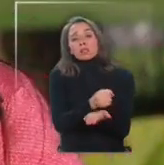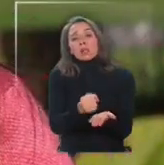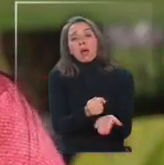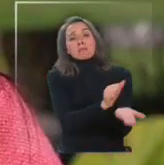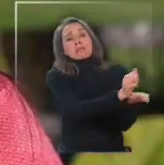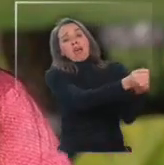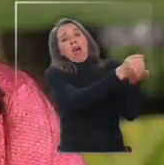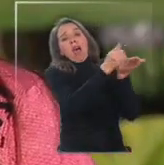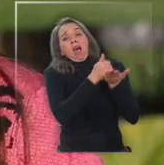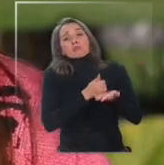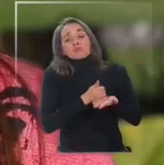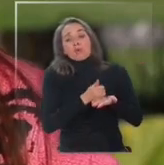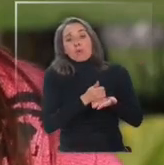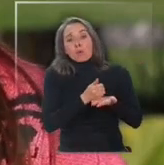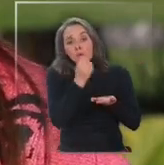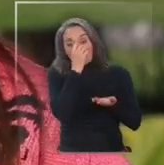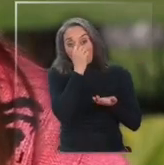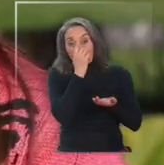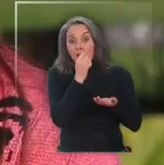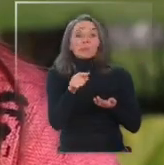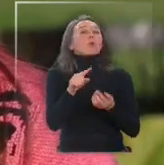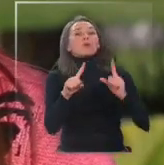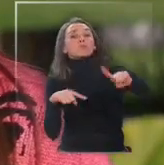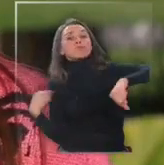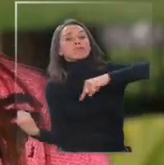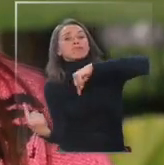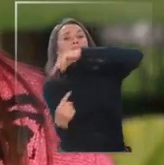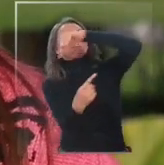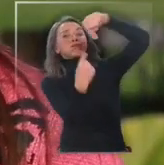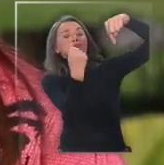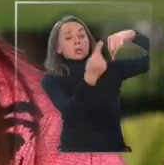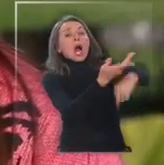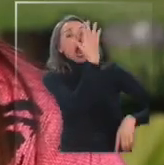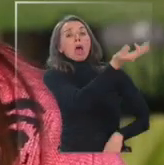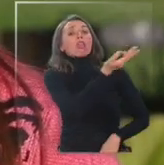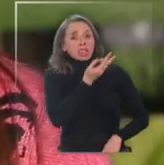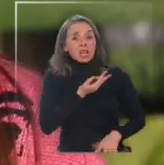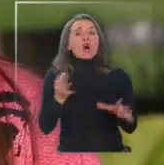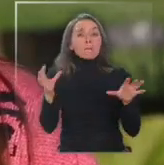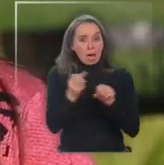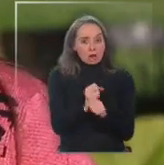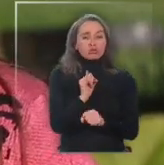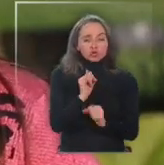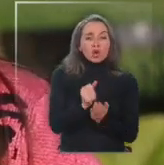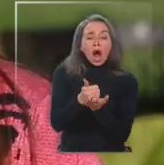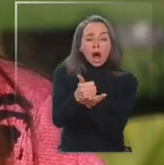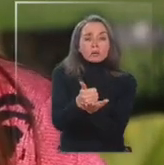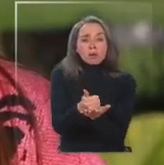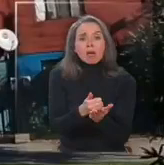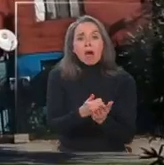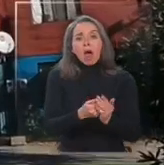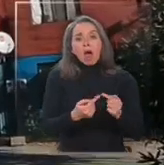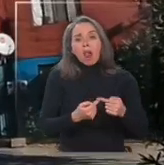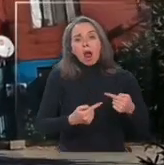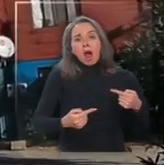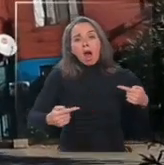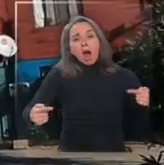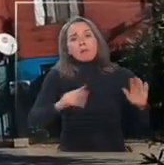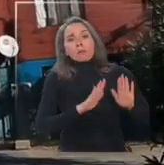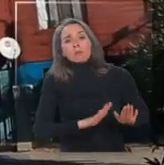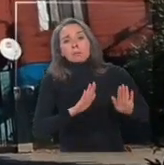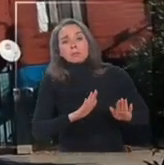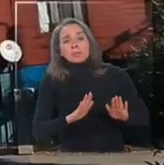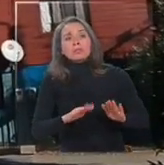ayuda en cuanto a lo que era el tornado, porque se supone que iba a ser más expedito y se alargó demasiado. La mayoría